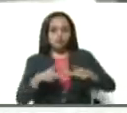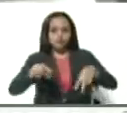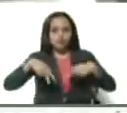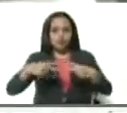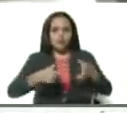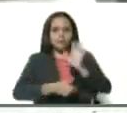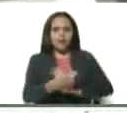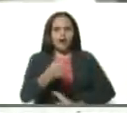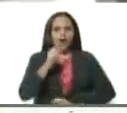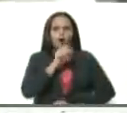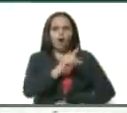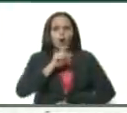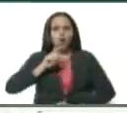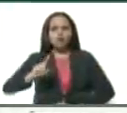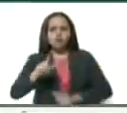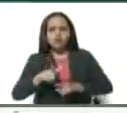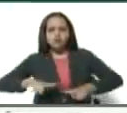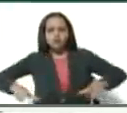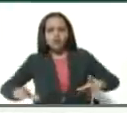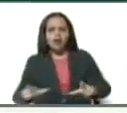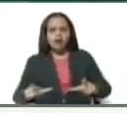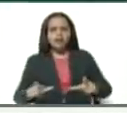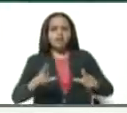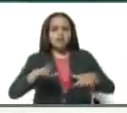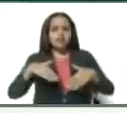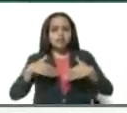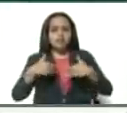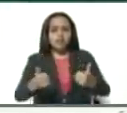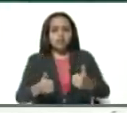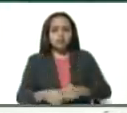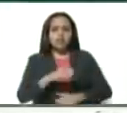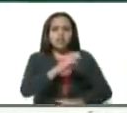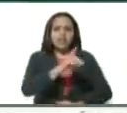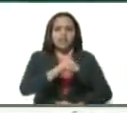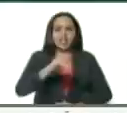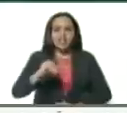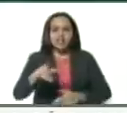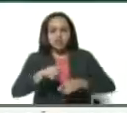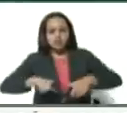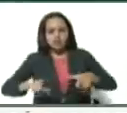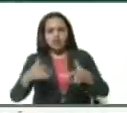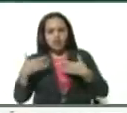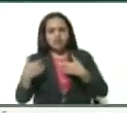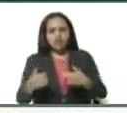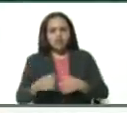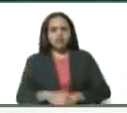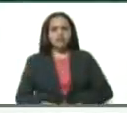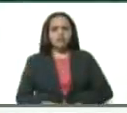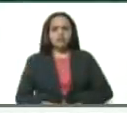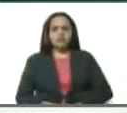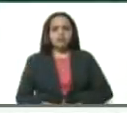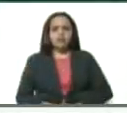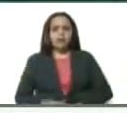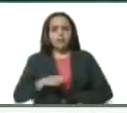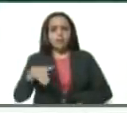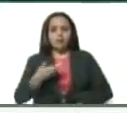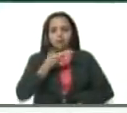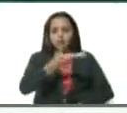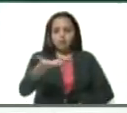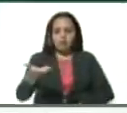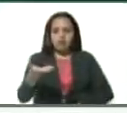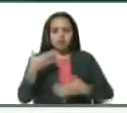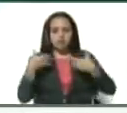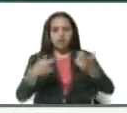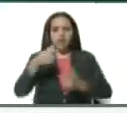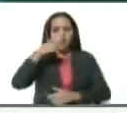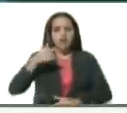de 11 centros de salud entre CDI, ambulatorios, espacios para llevarle salud a nuestro pueblo. Y